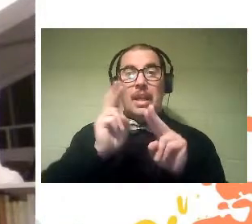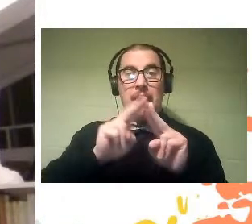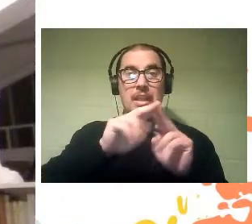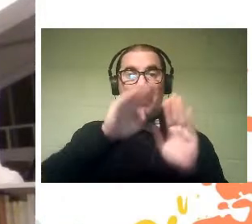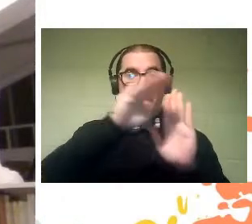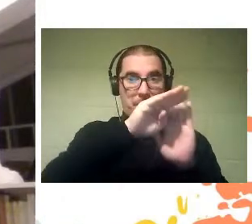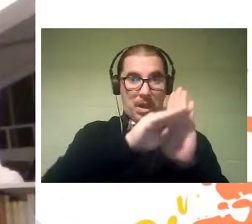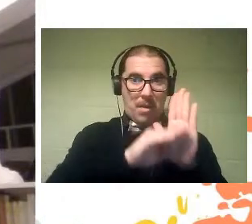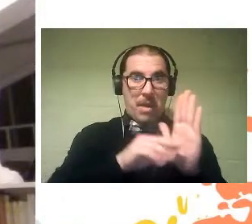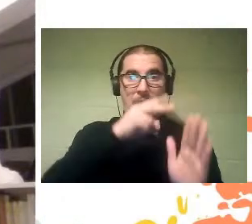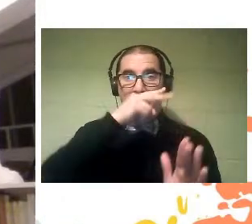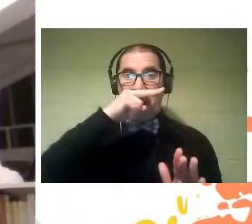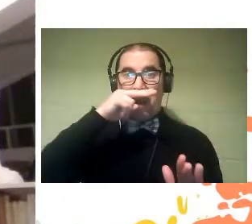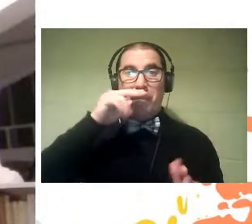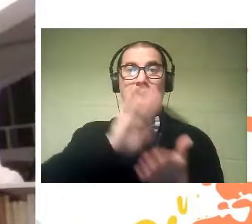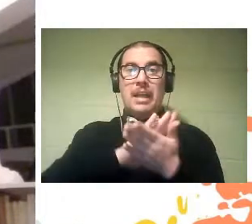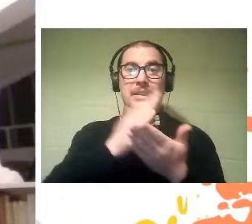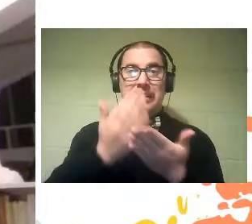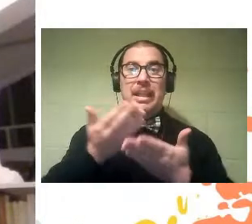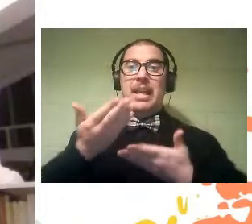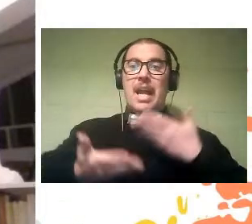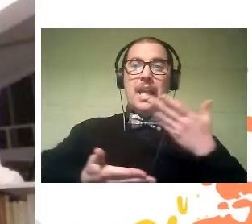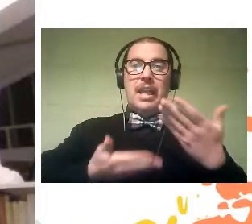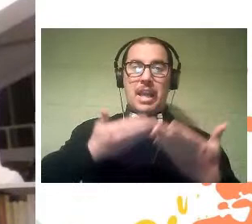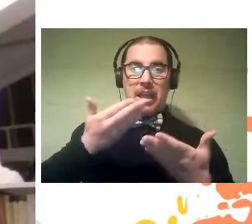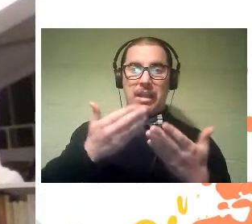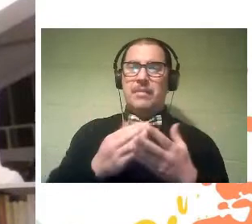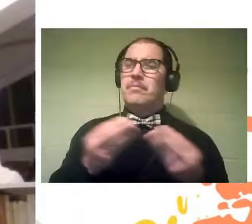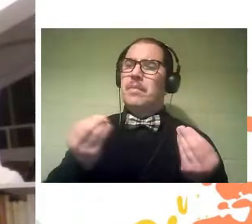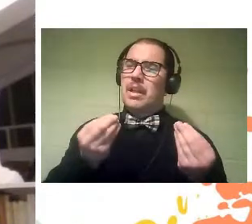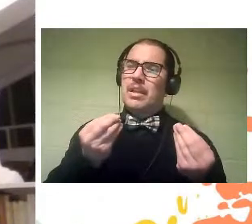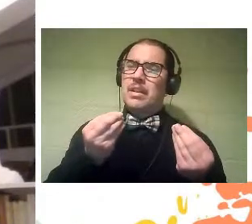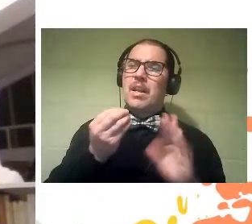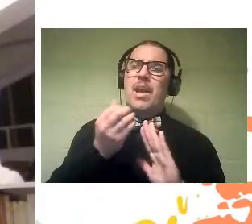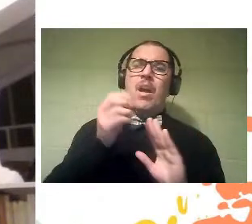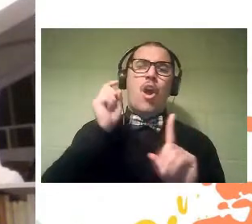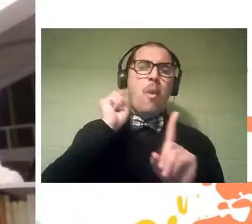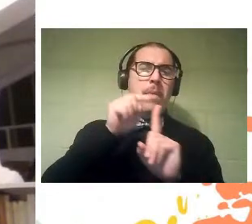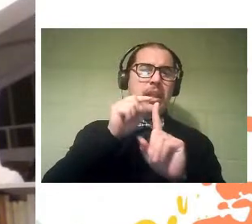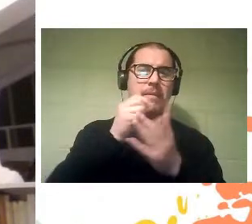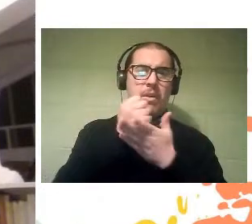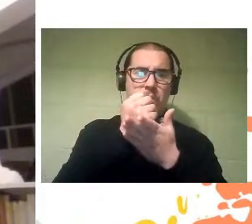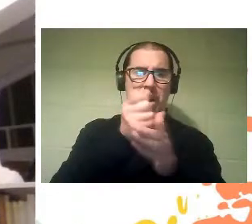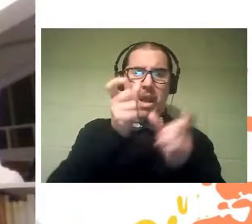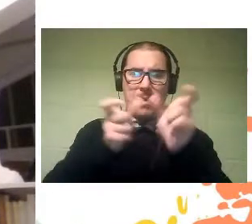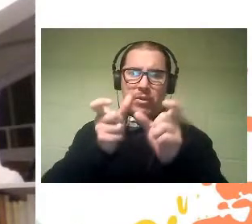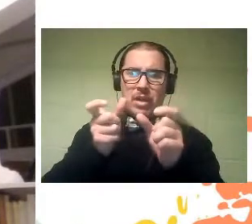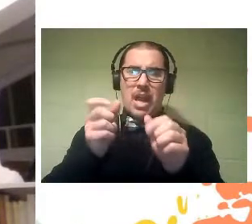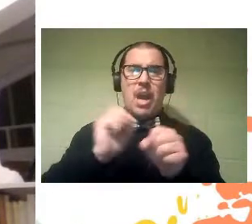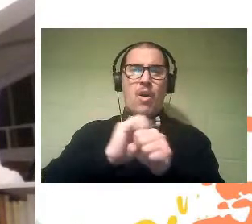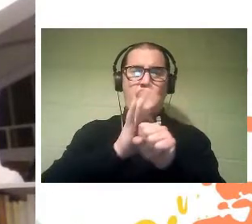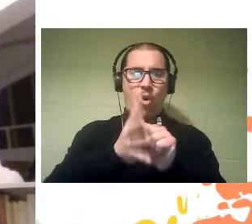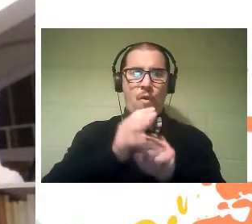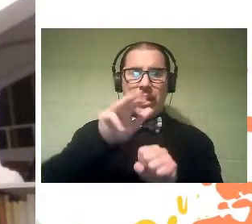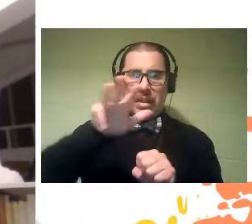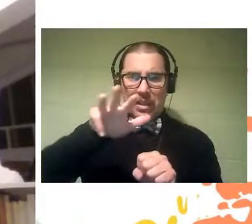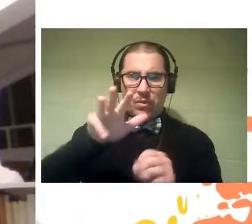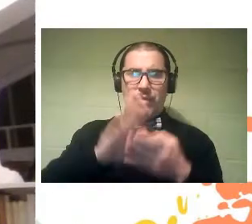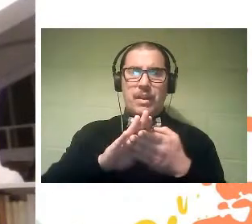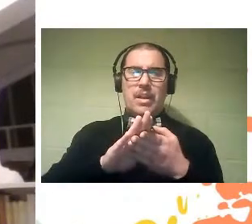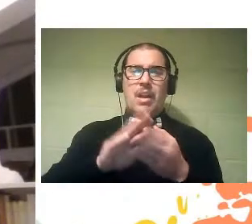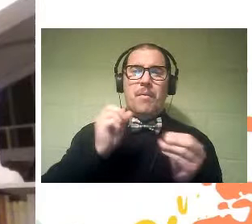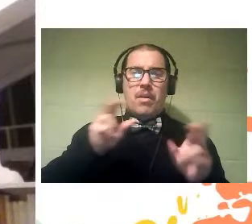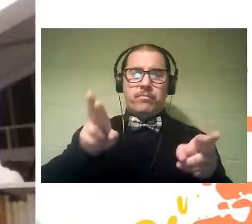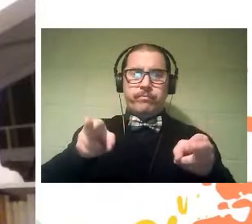programa Respira, Sana y Canta, que busca ayudar a los pacientes de COVID-19 a recuperar su